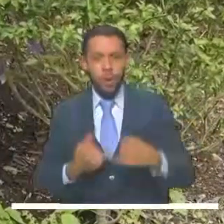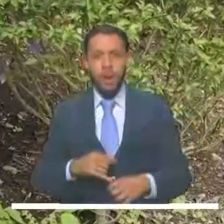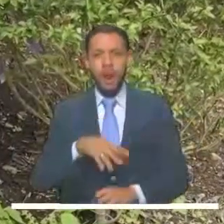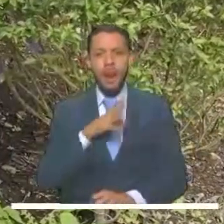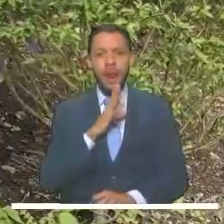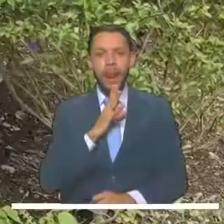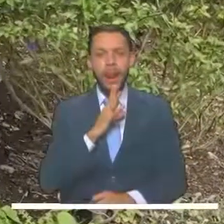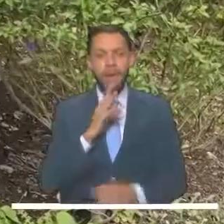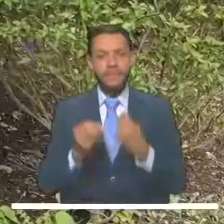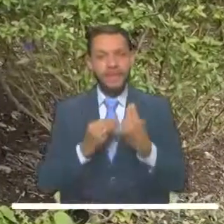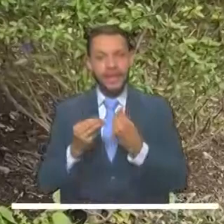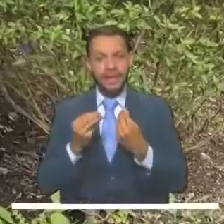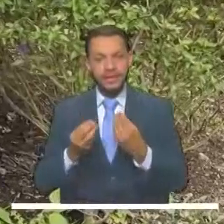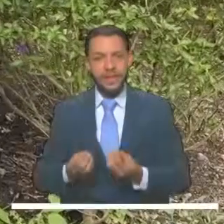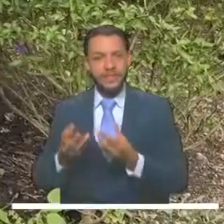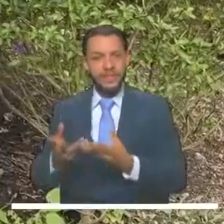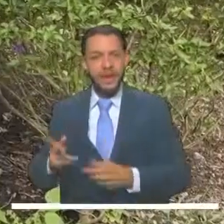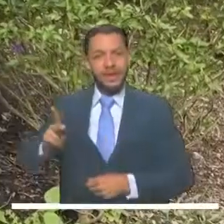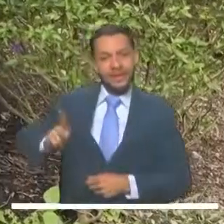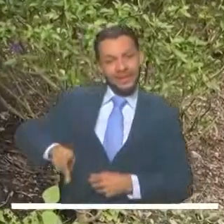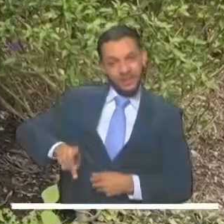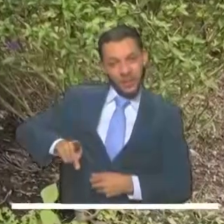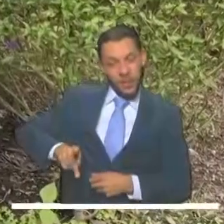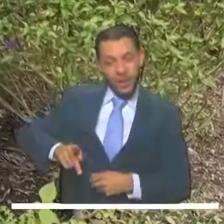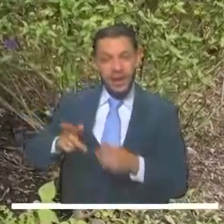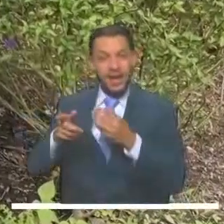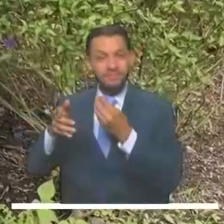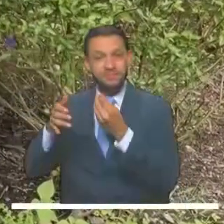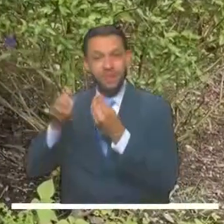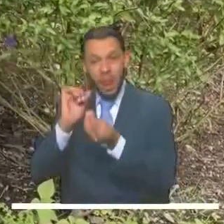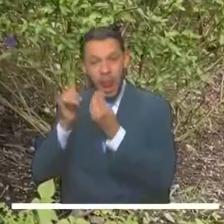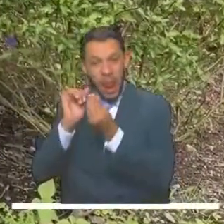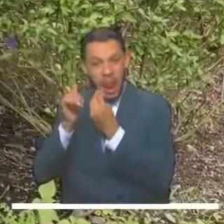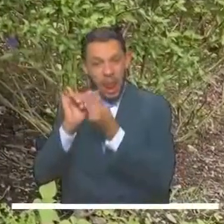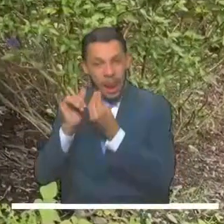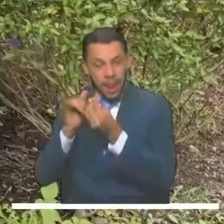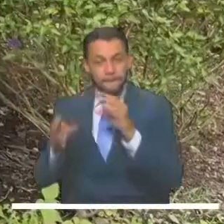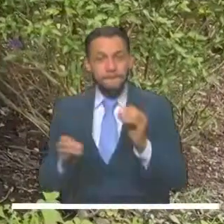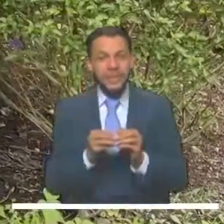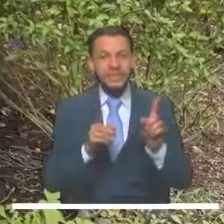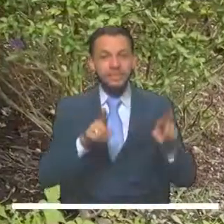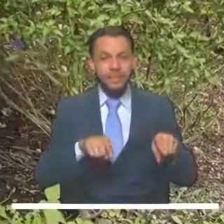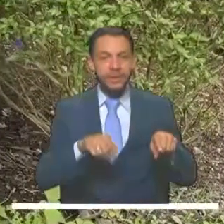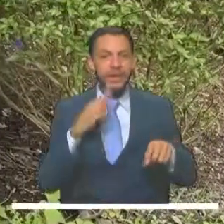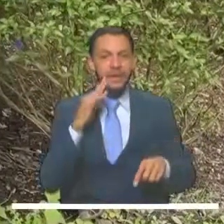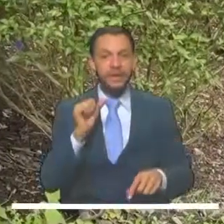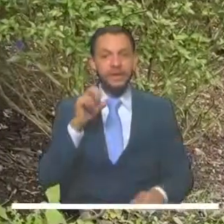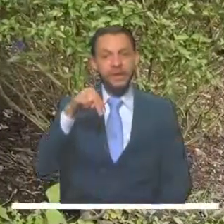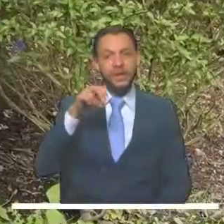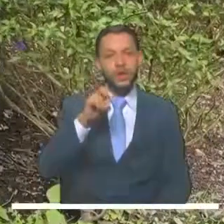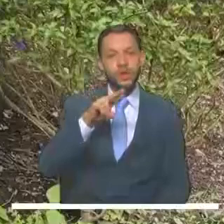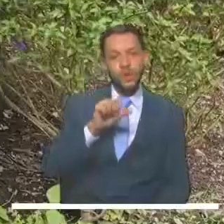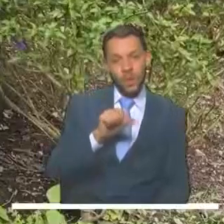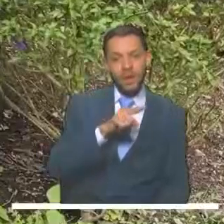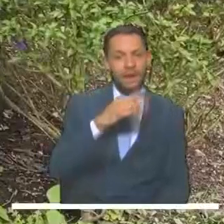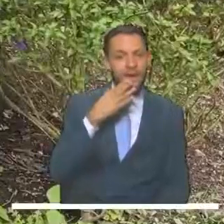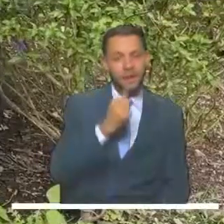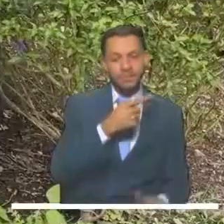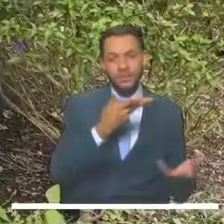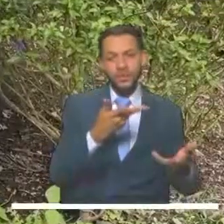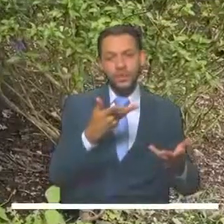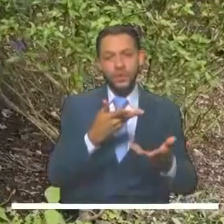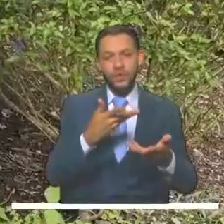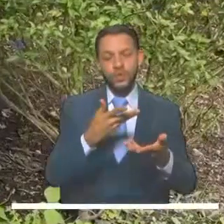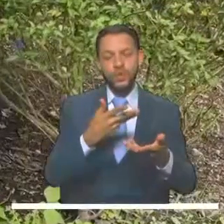de las loncheras de los niños también me encuentro con ahora restrepo que viene a hacerse el programa de limpieza de colon de seis días desde new